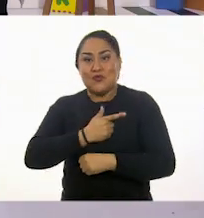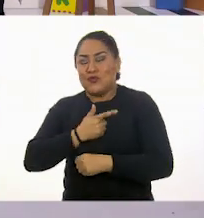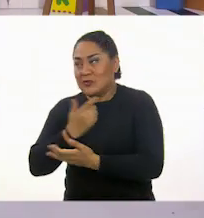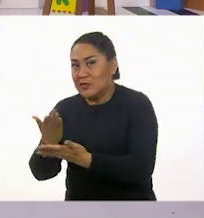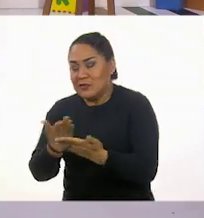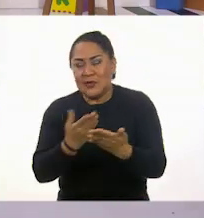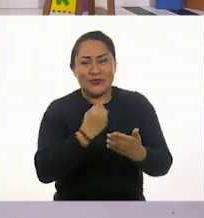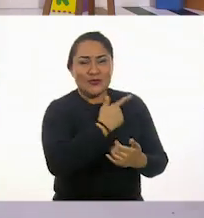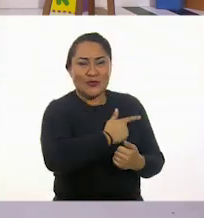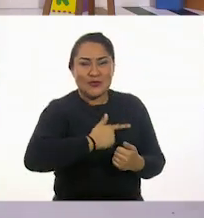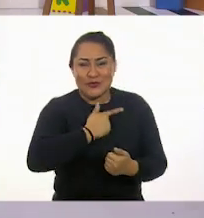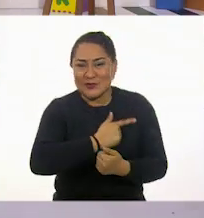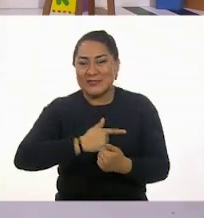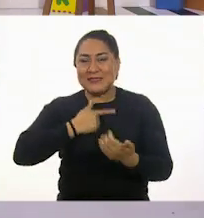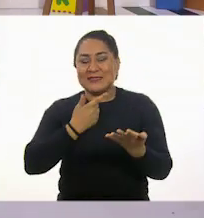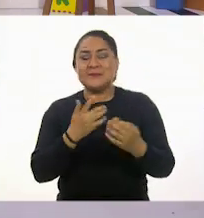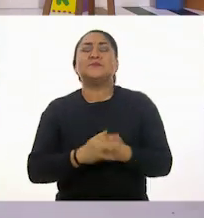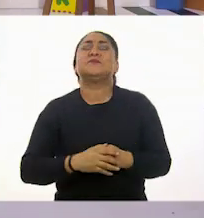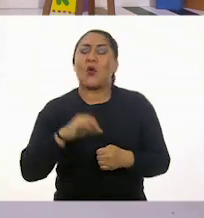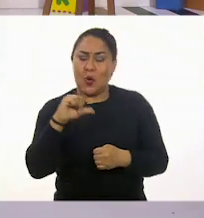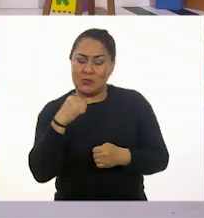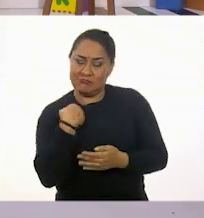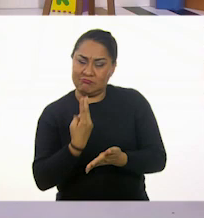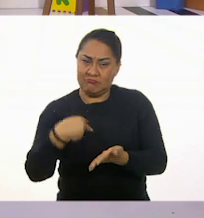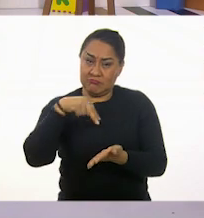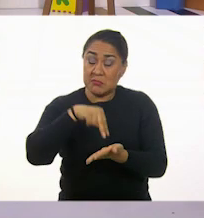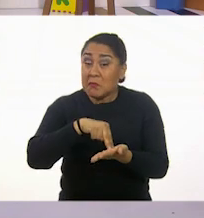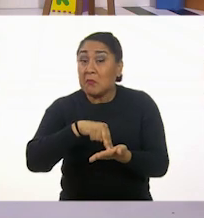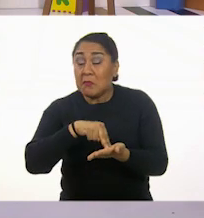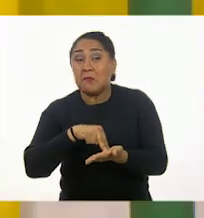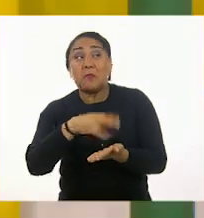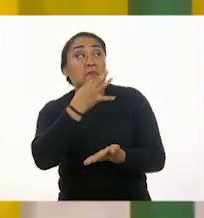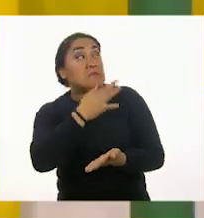gusto. mucho gusto. Hoy he venido porque